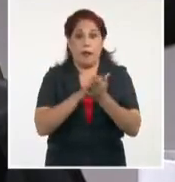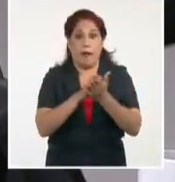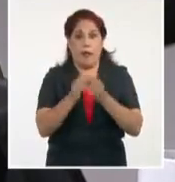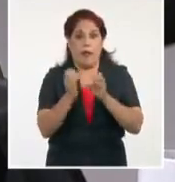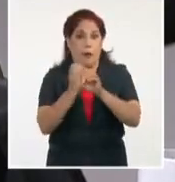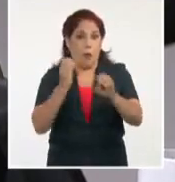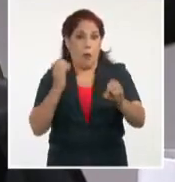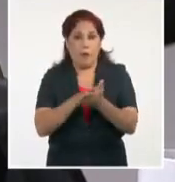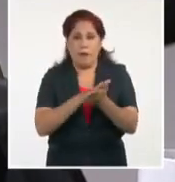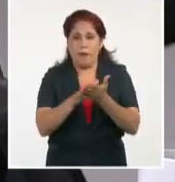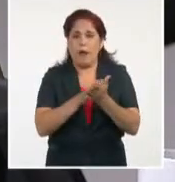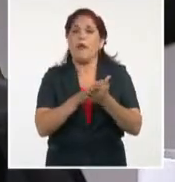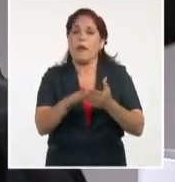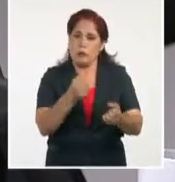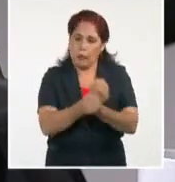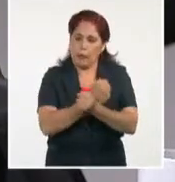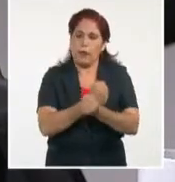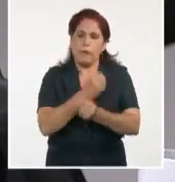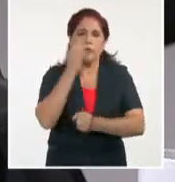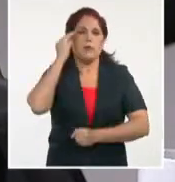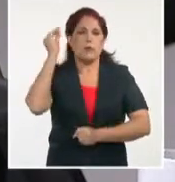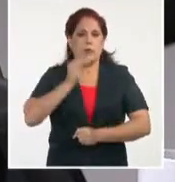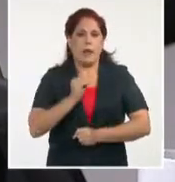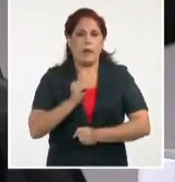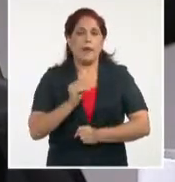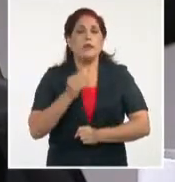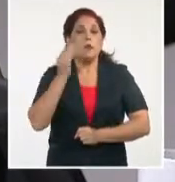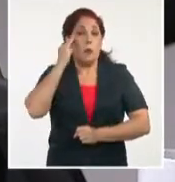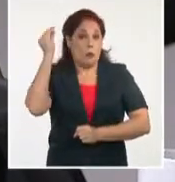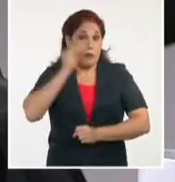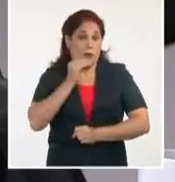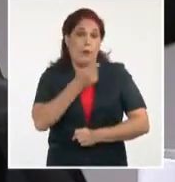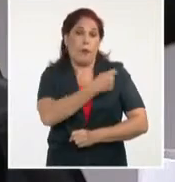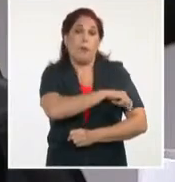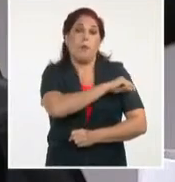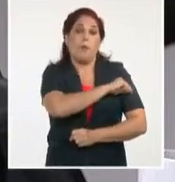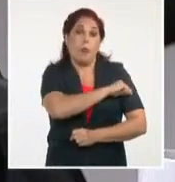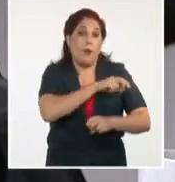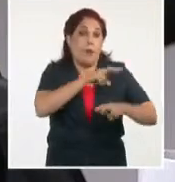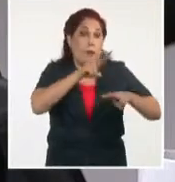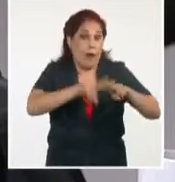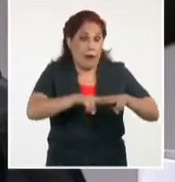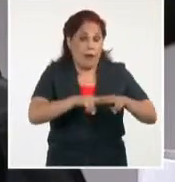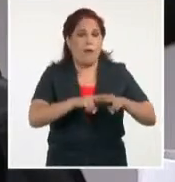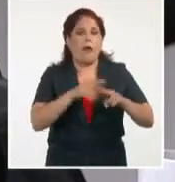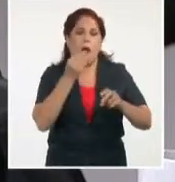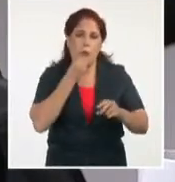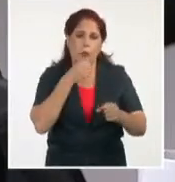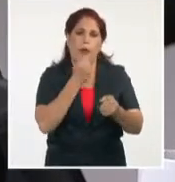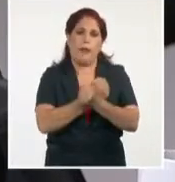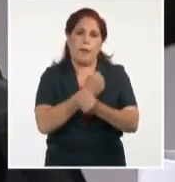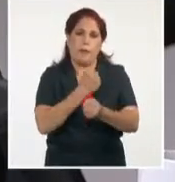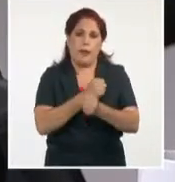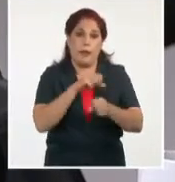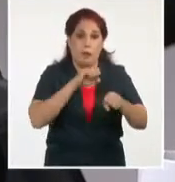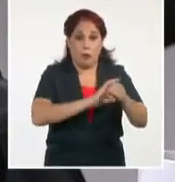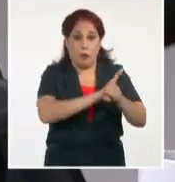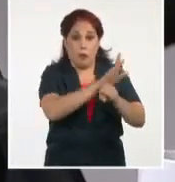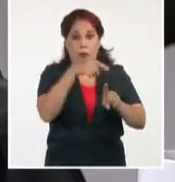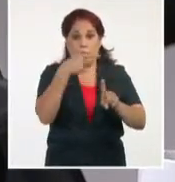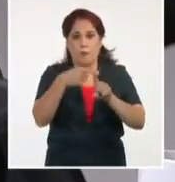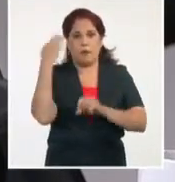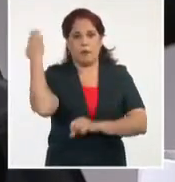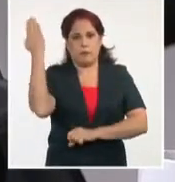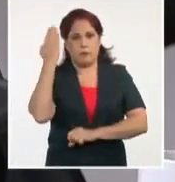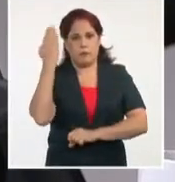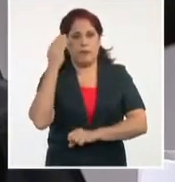riesgo. Esa es la percepción de riesgo para enfrentar eventos hidrometeorológicos extremos. Y hay que